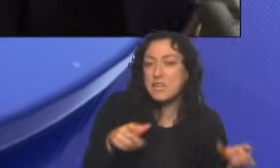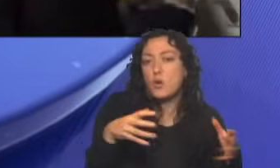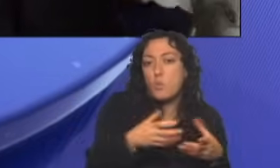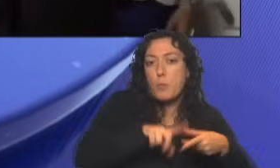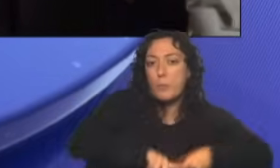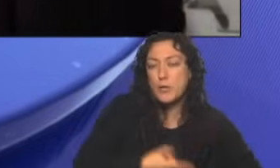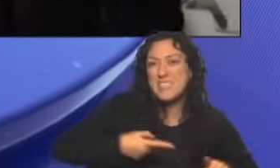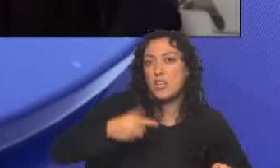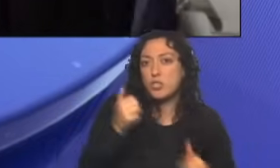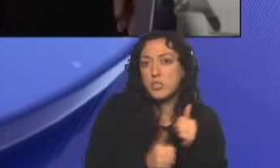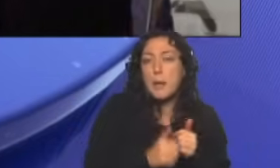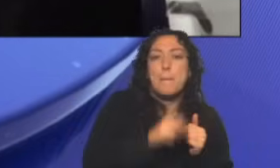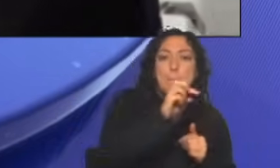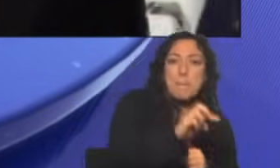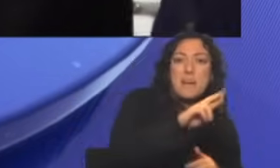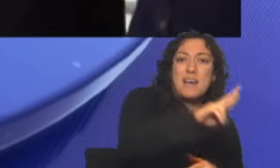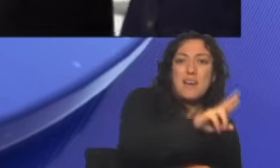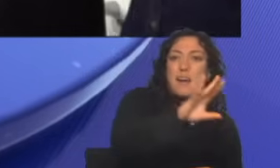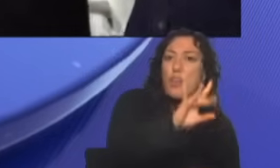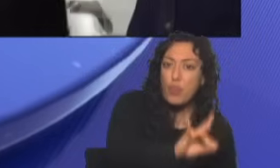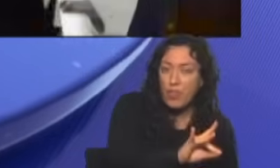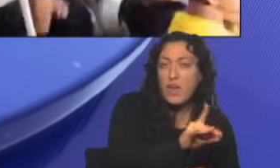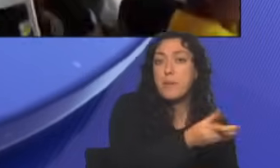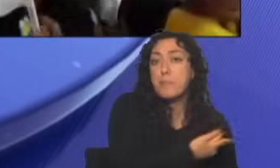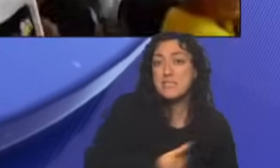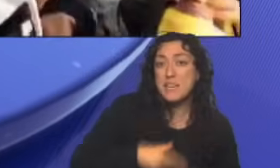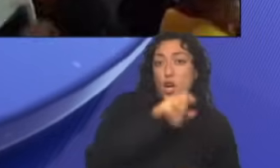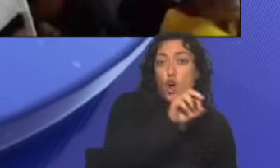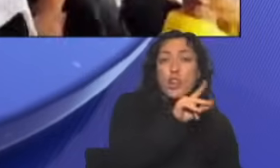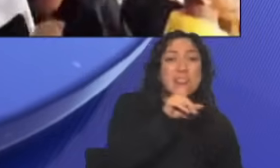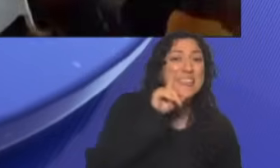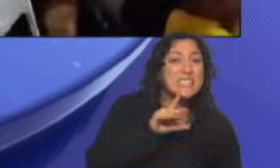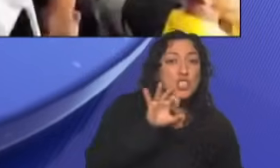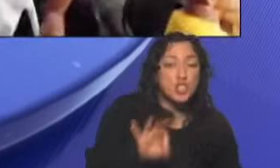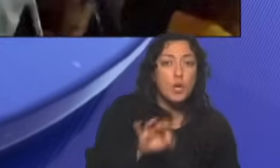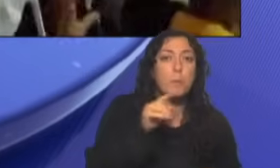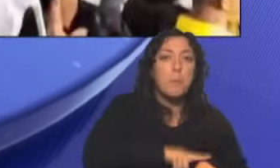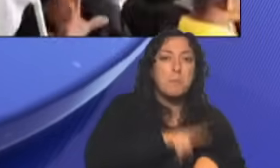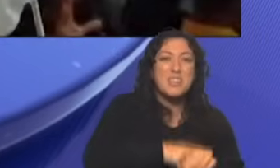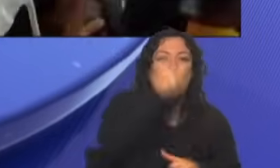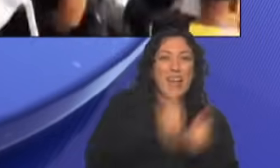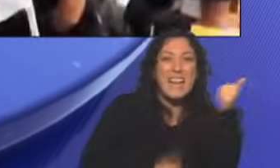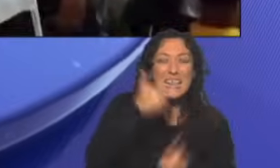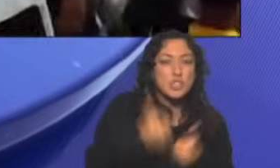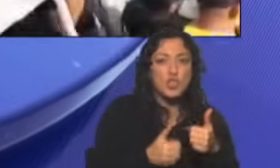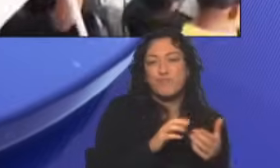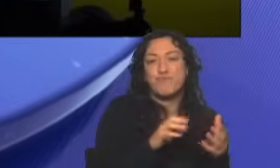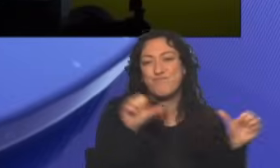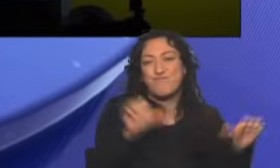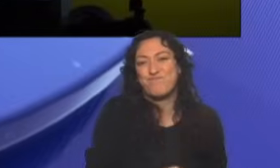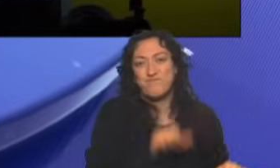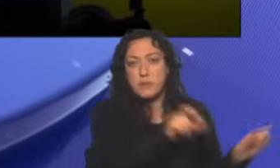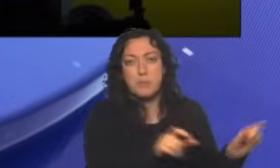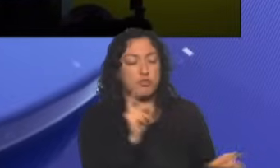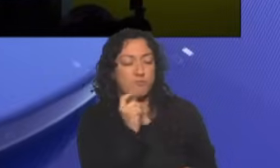de Panamá, que es el PRD, en este caso liderado por Cortizo, que llega a las elecciones muy erosionado, y de hecho los